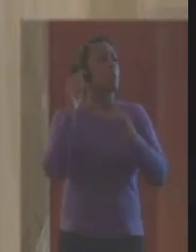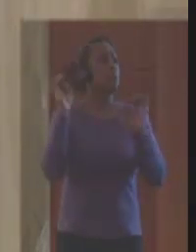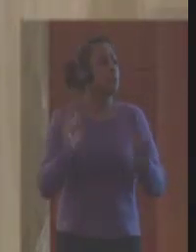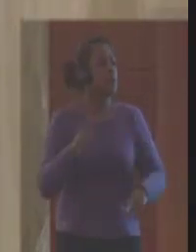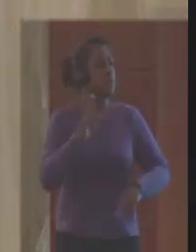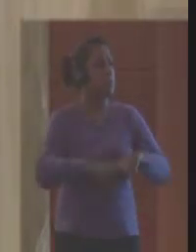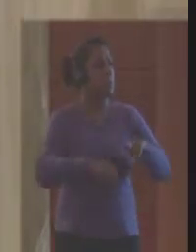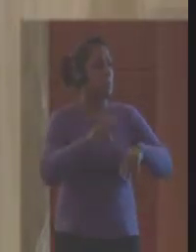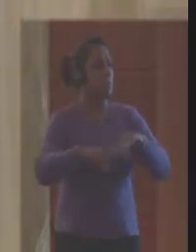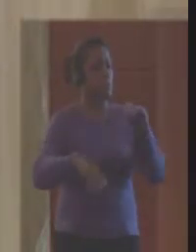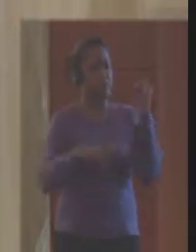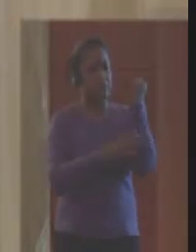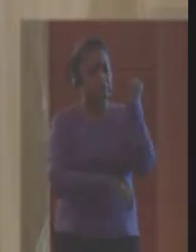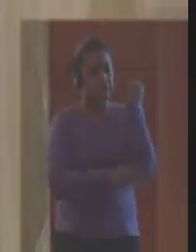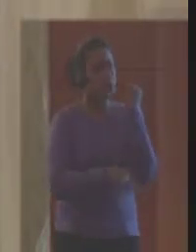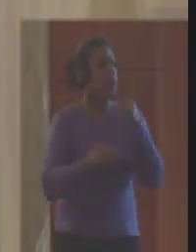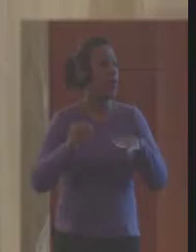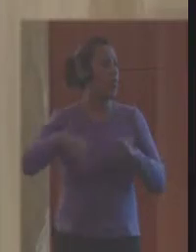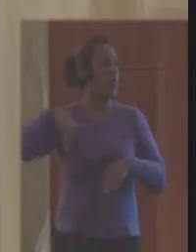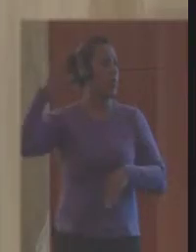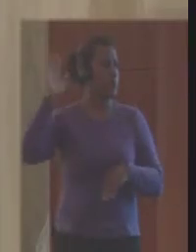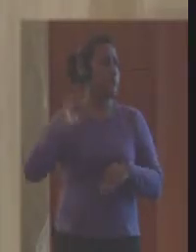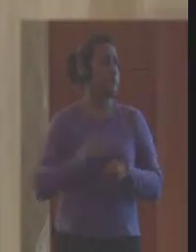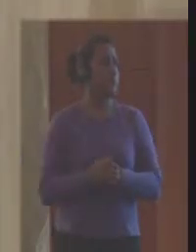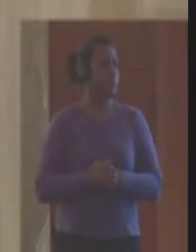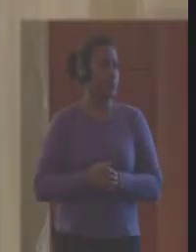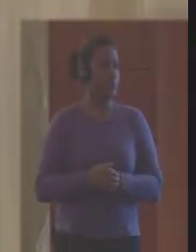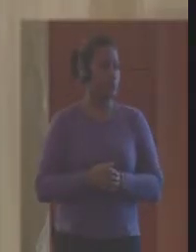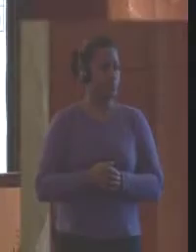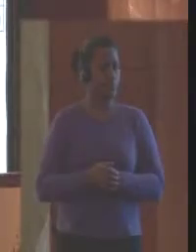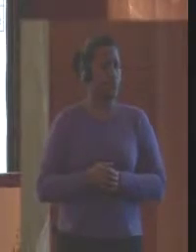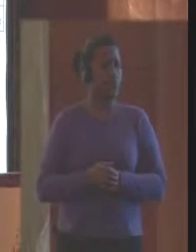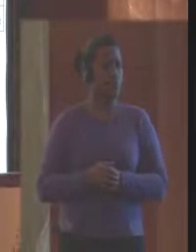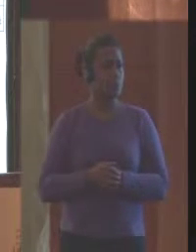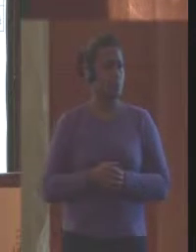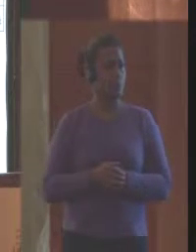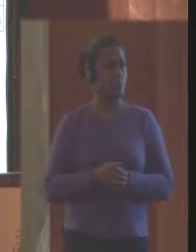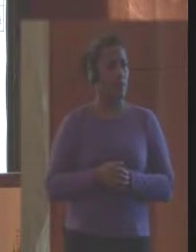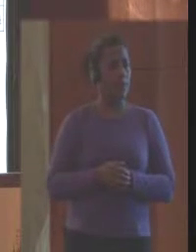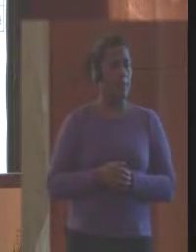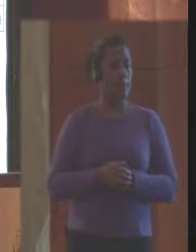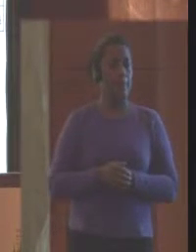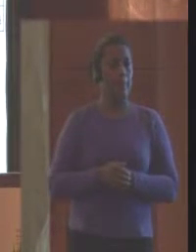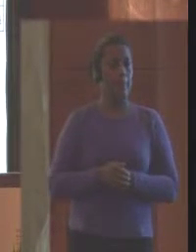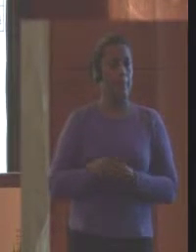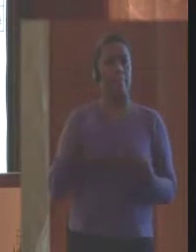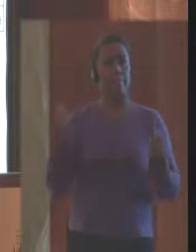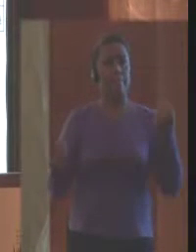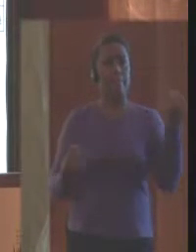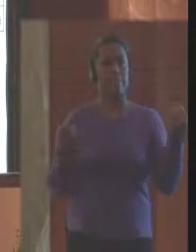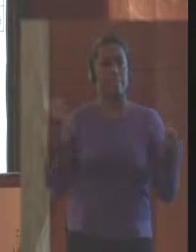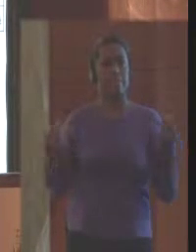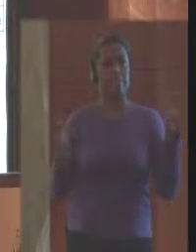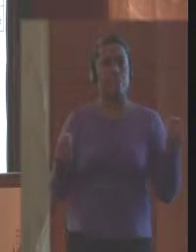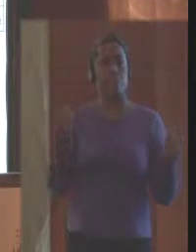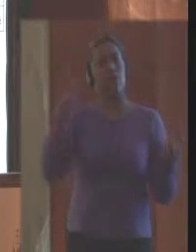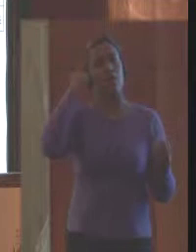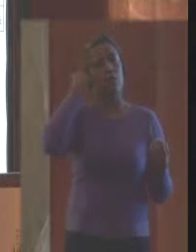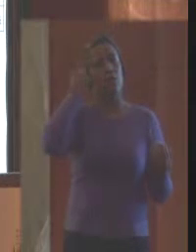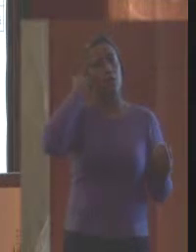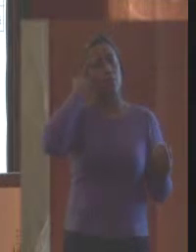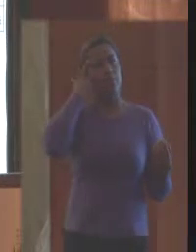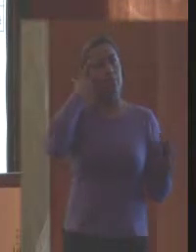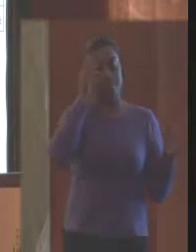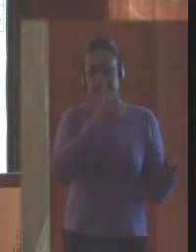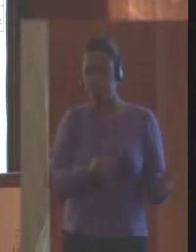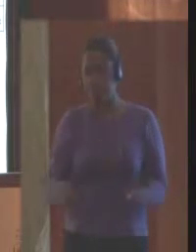del suelo es más alto, no importa lo que valgan las obras, porque realmente la renta que le va a dar es mucho mayor. Mientras que habilitar